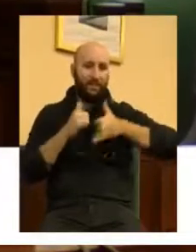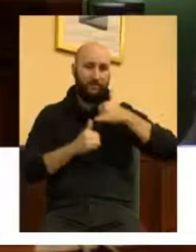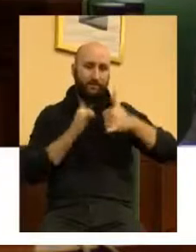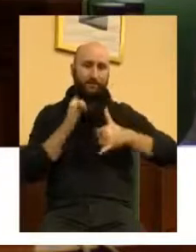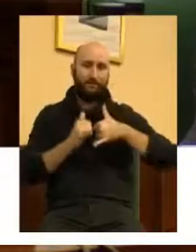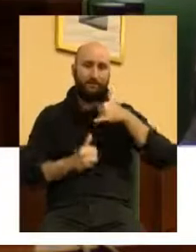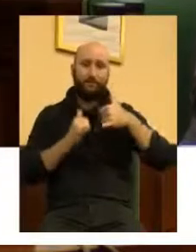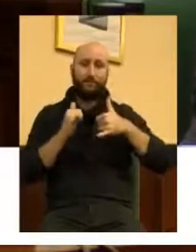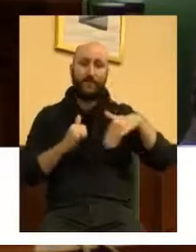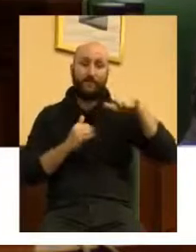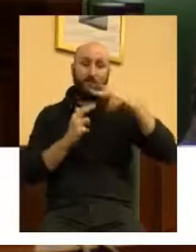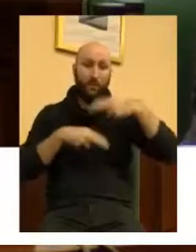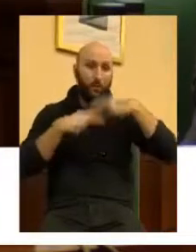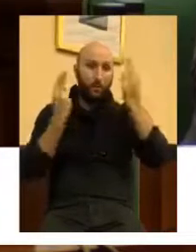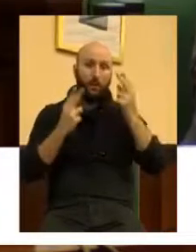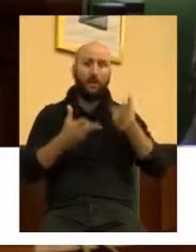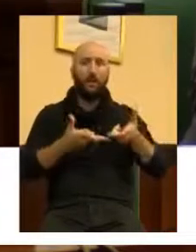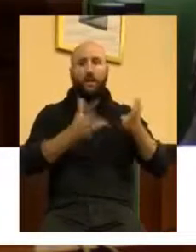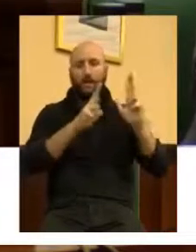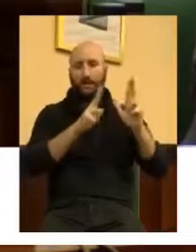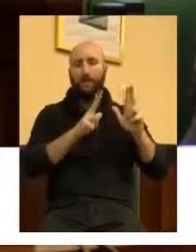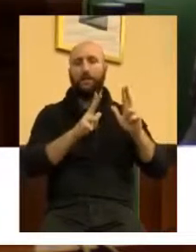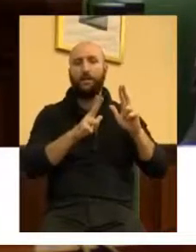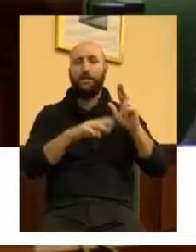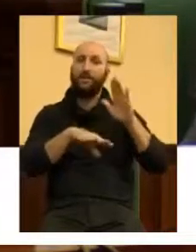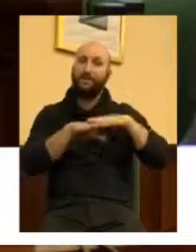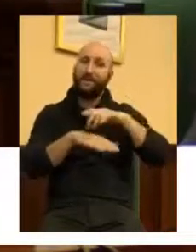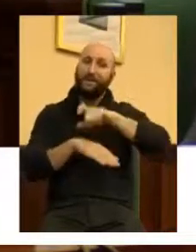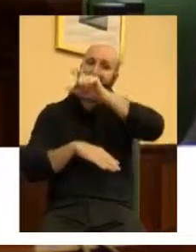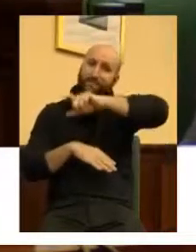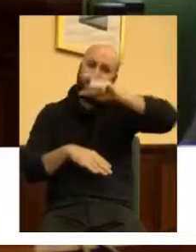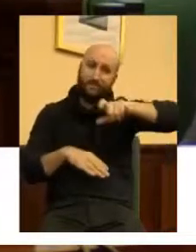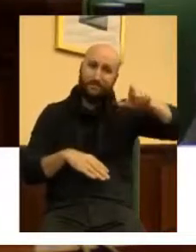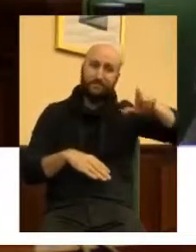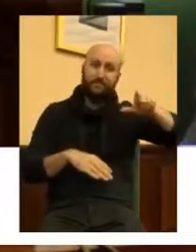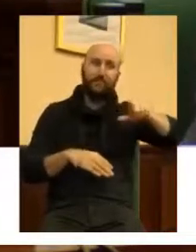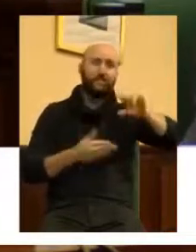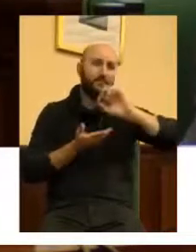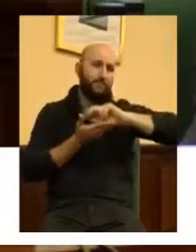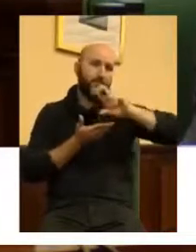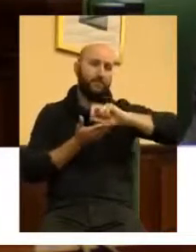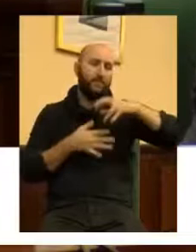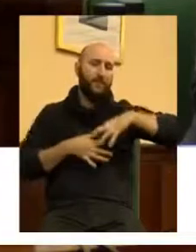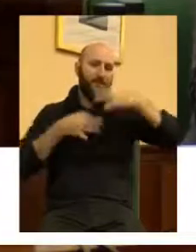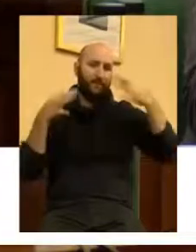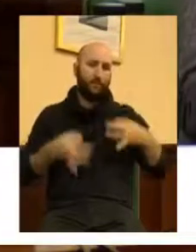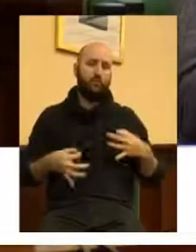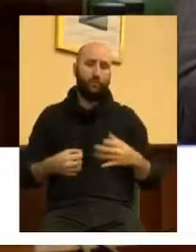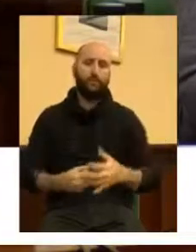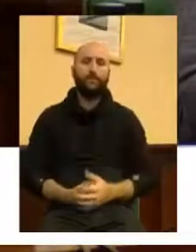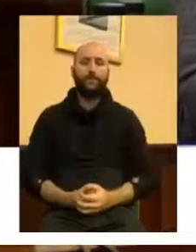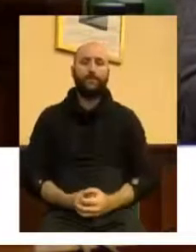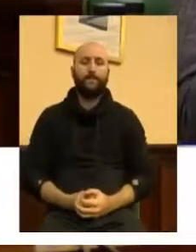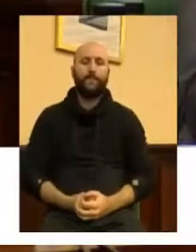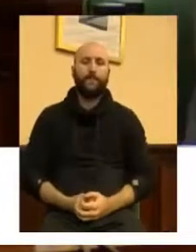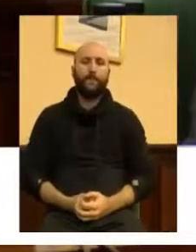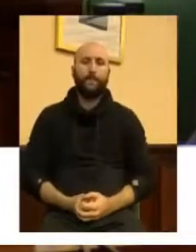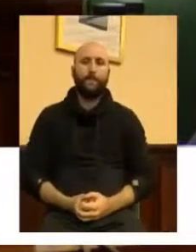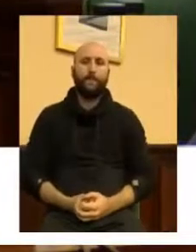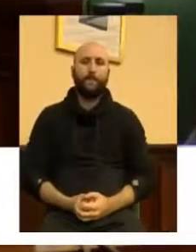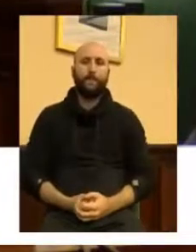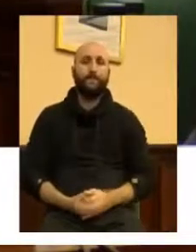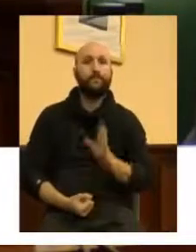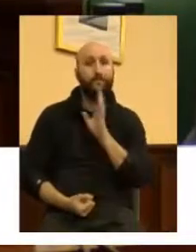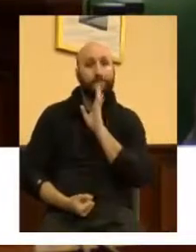libere espacio público para que las personas podamos usar Móstoles con seguridad. Díganme ustedes si